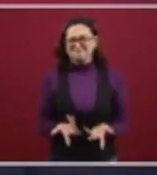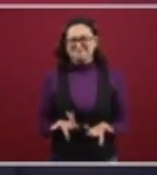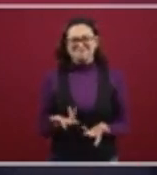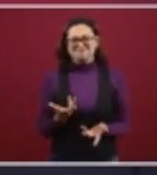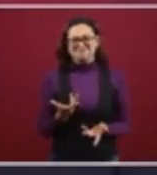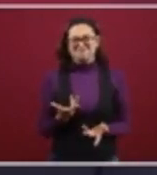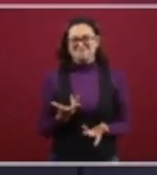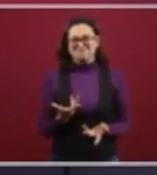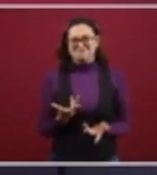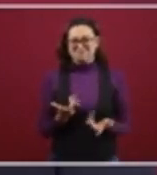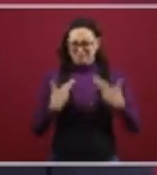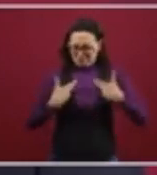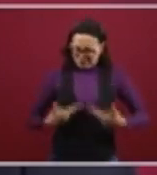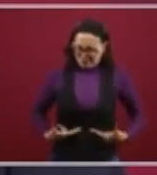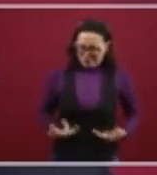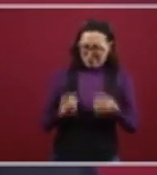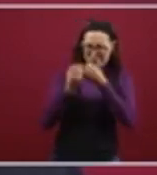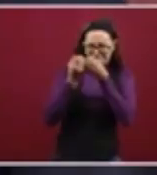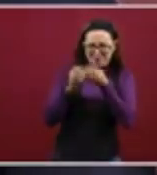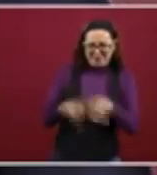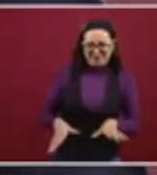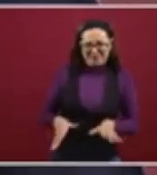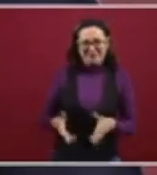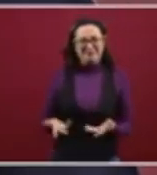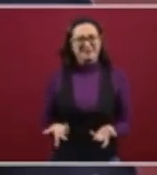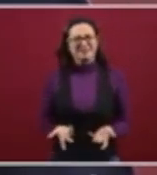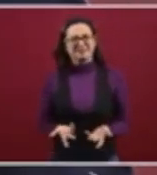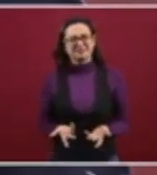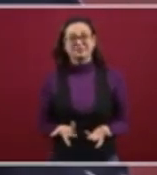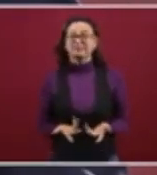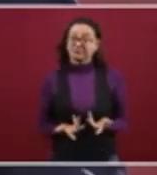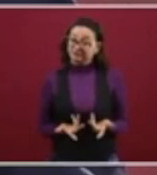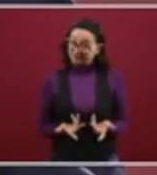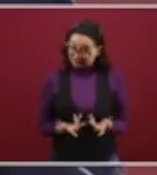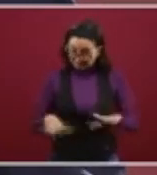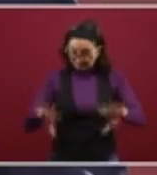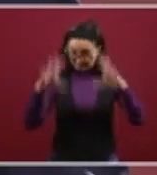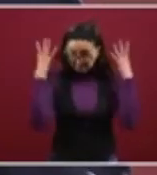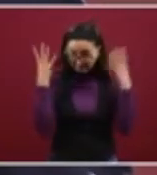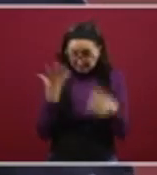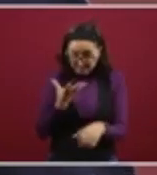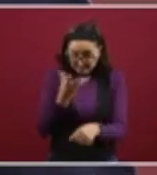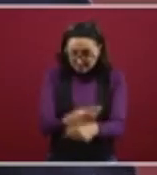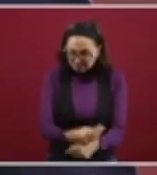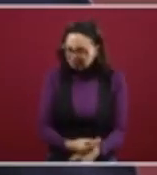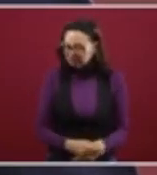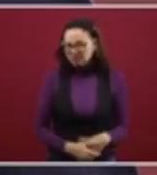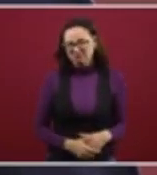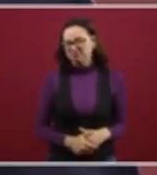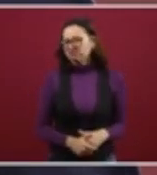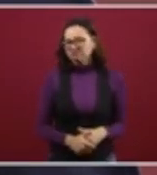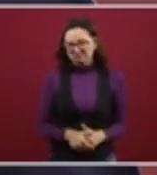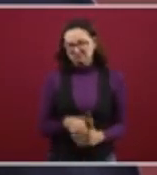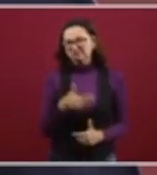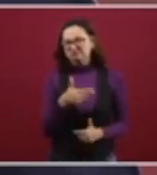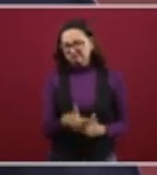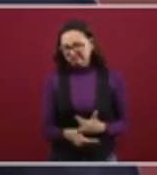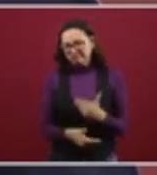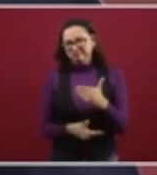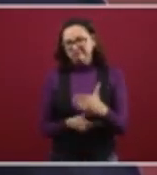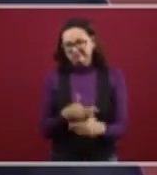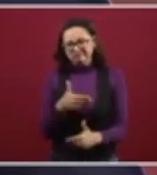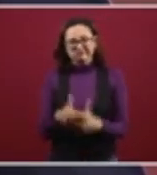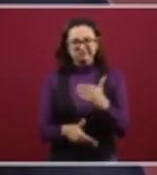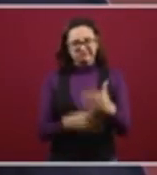pérdida de humanismo. Entonces, eso va a llevar su tiempo. Ahora,